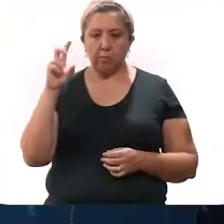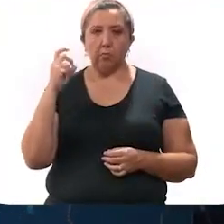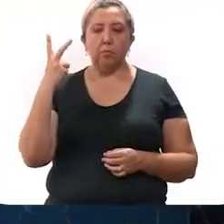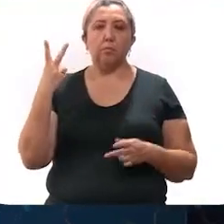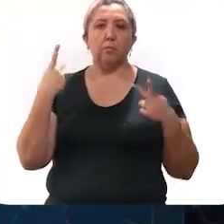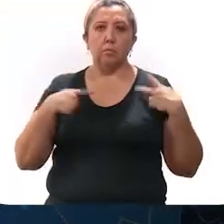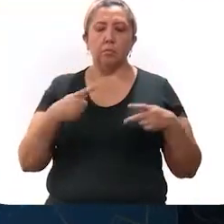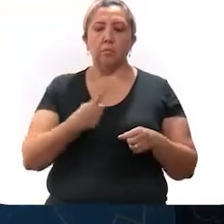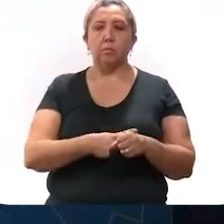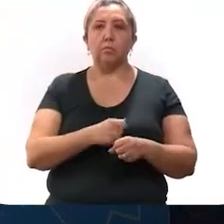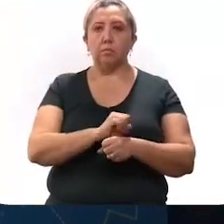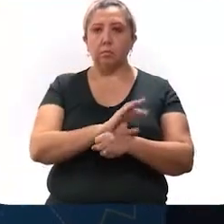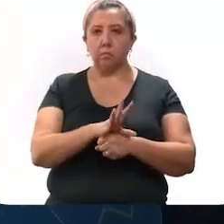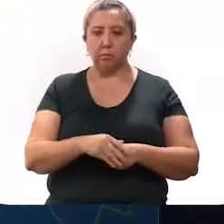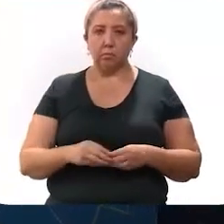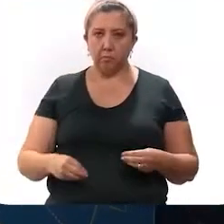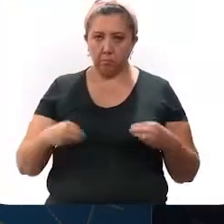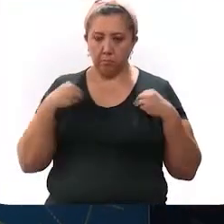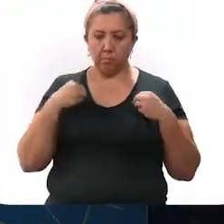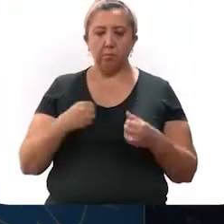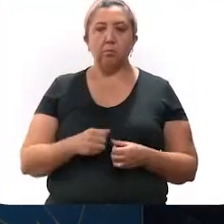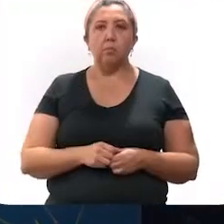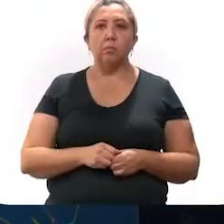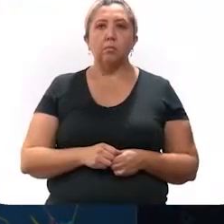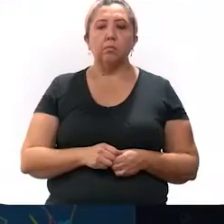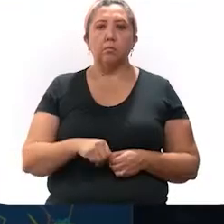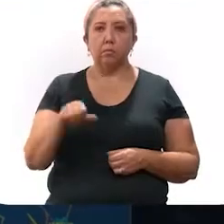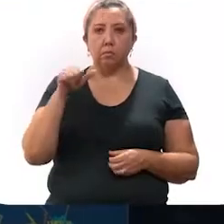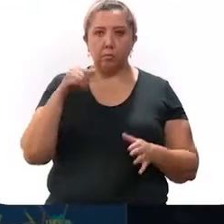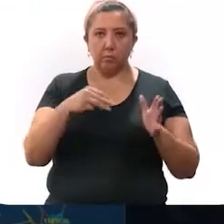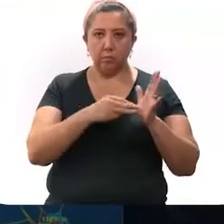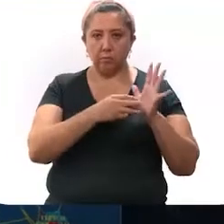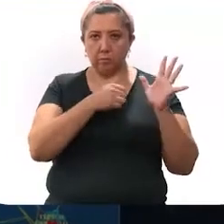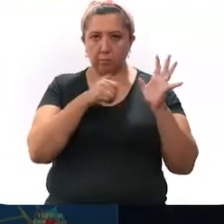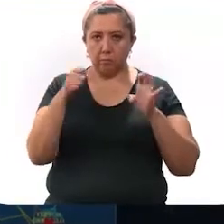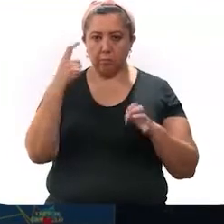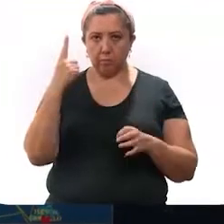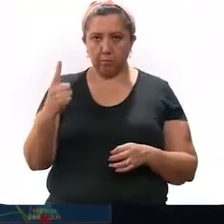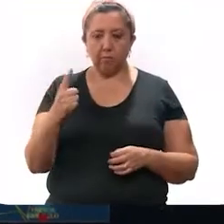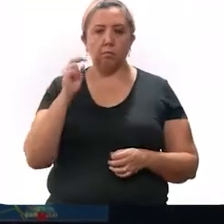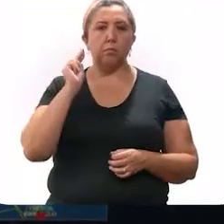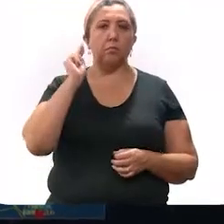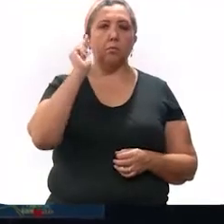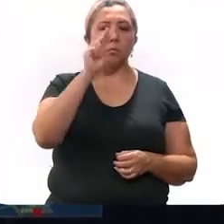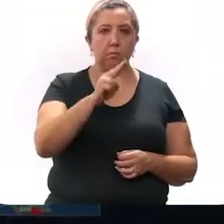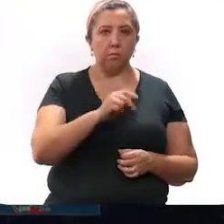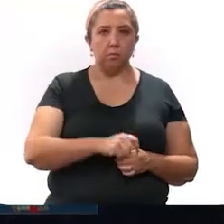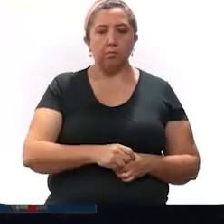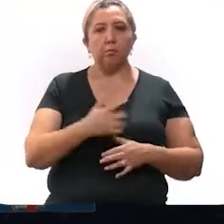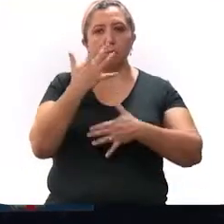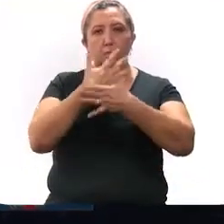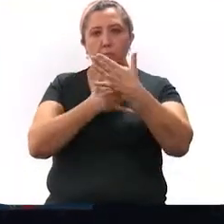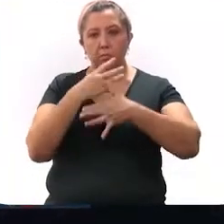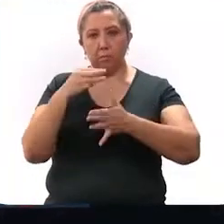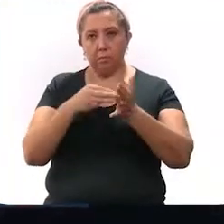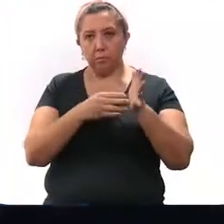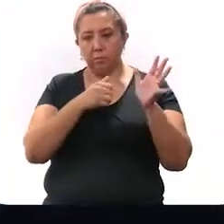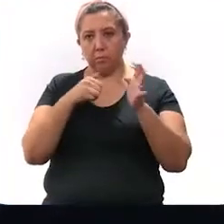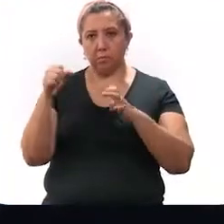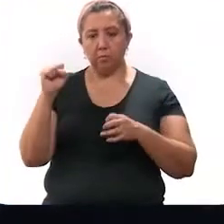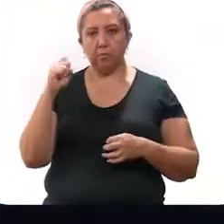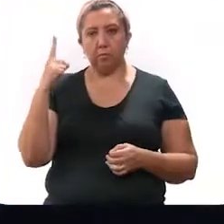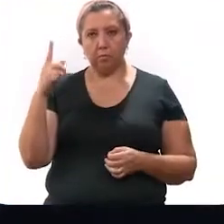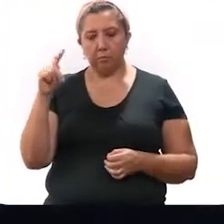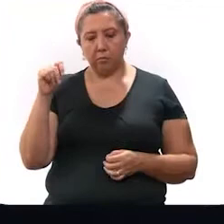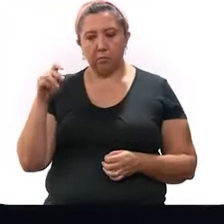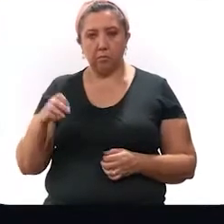64.332 personas contagiadas de coronavirus que viven, 16.601 en la zona norte, 15.661 en la